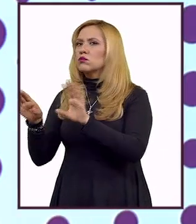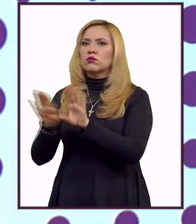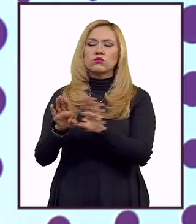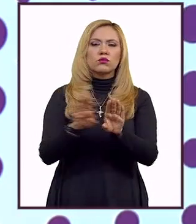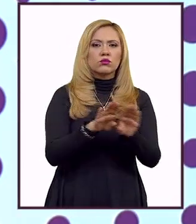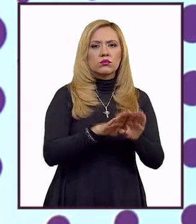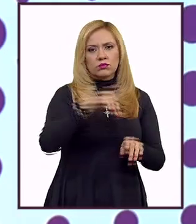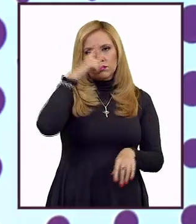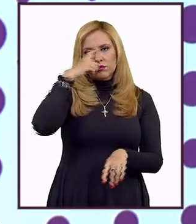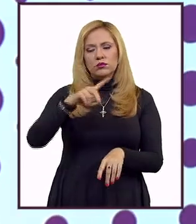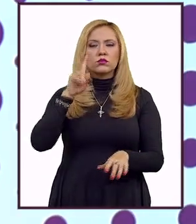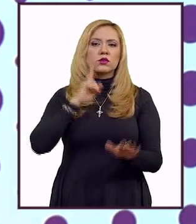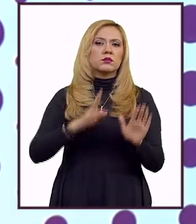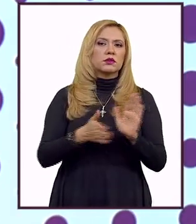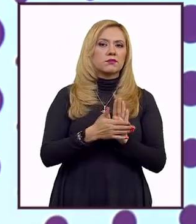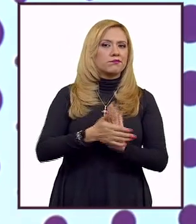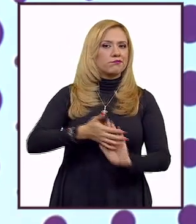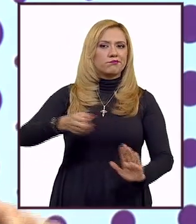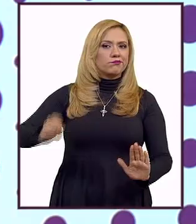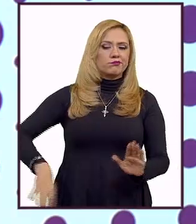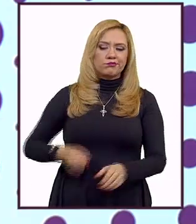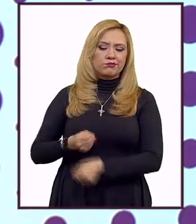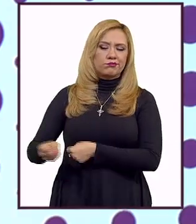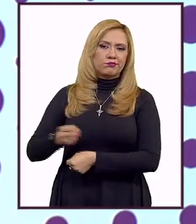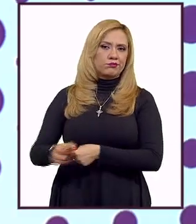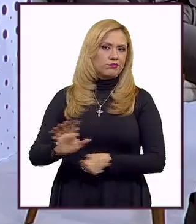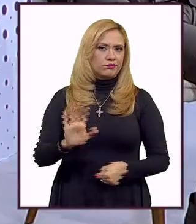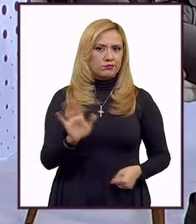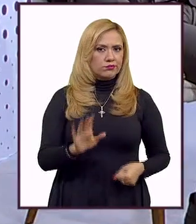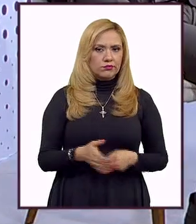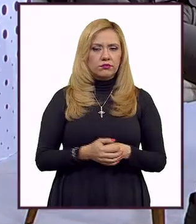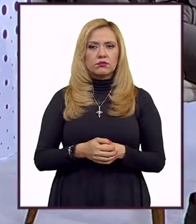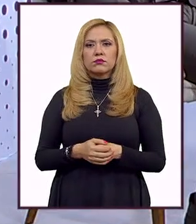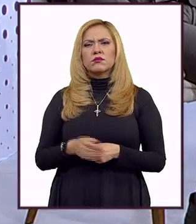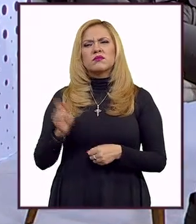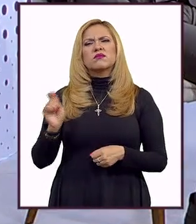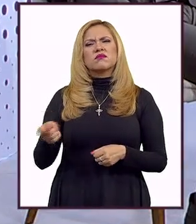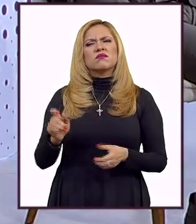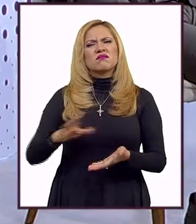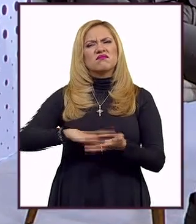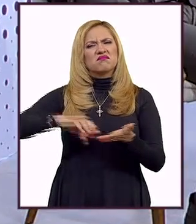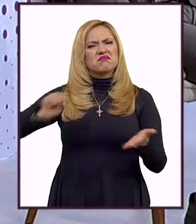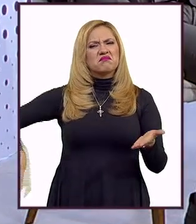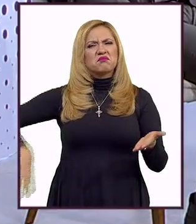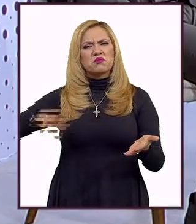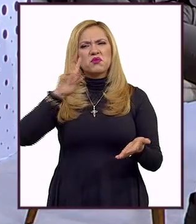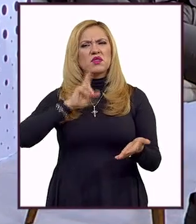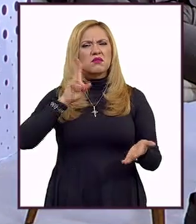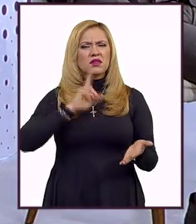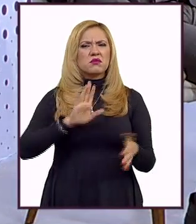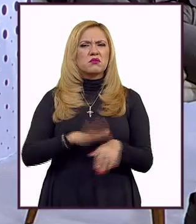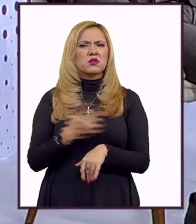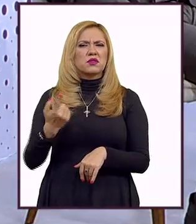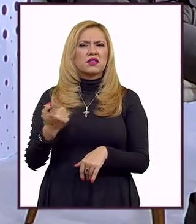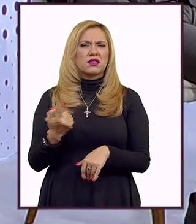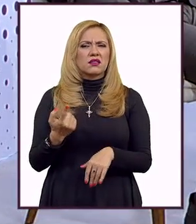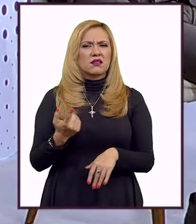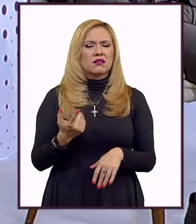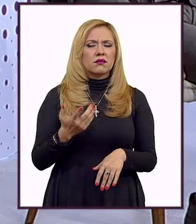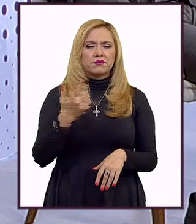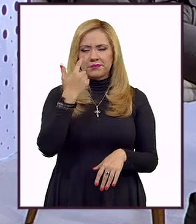para la exclusión de pruebas. Muy bien. Guillermo, ¿nos puede explicar qué es esto de la exclusión de pruebas? ¿Cuándo aplica? ¿Cuáles son los efectos?